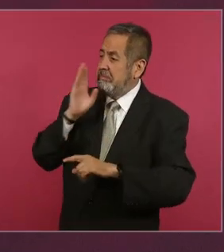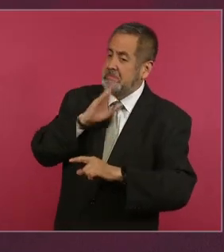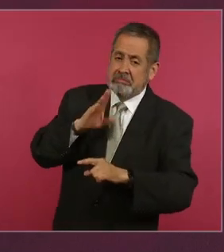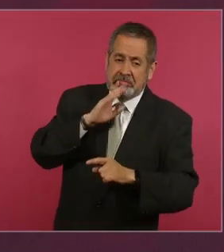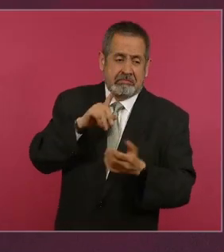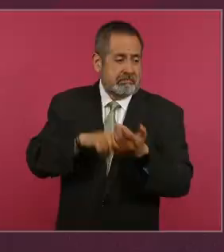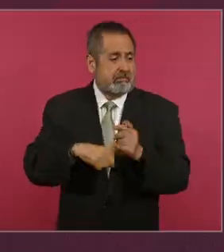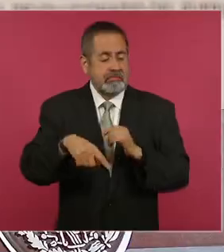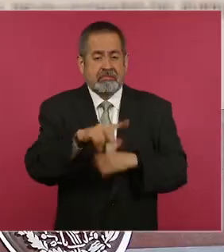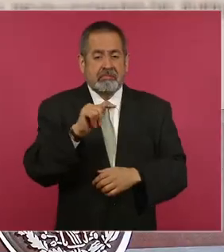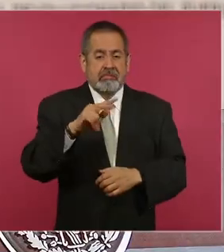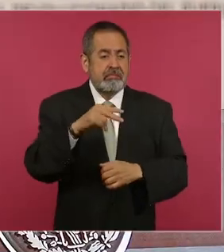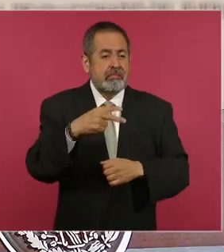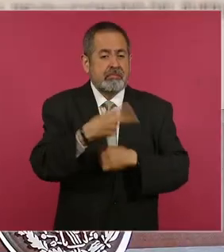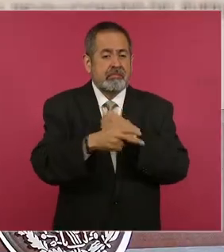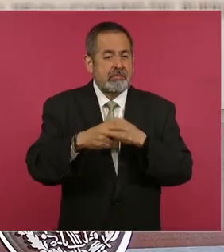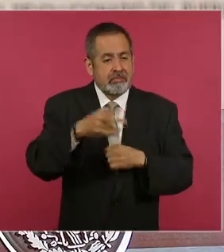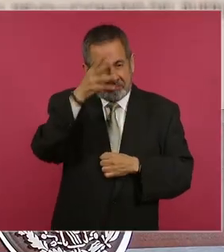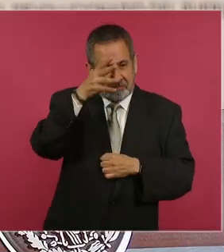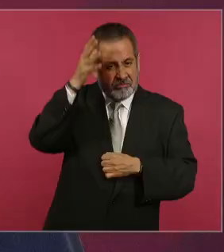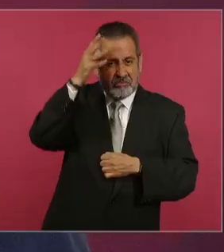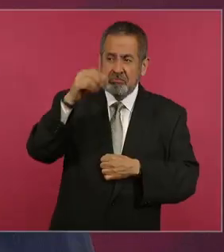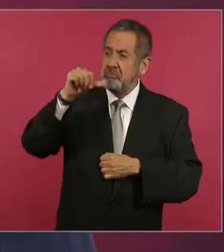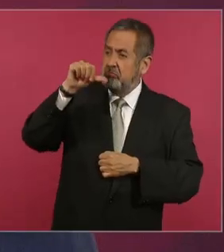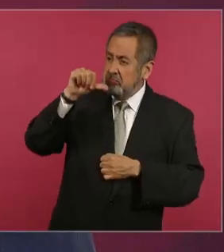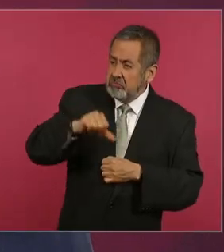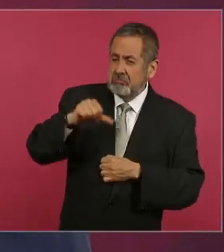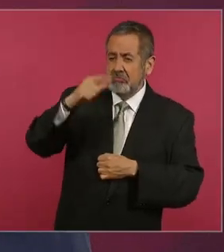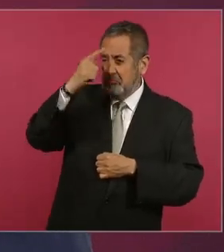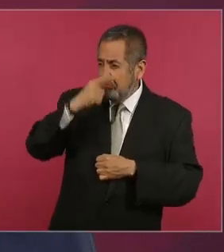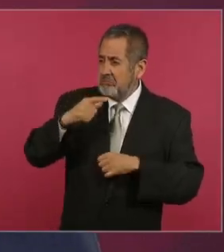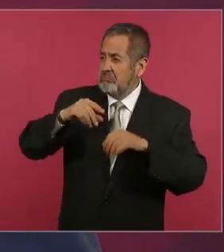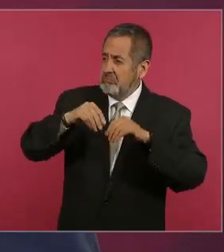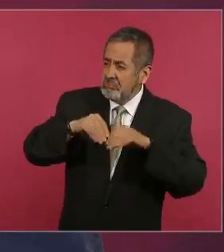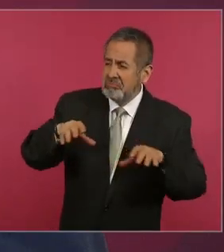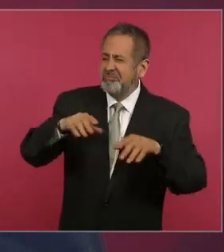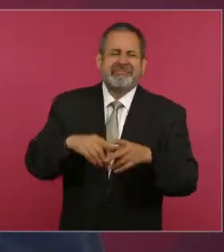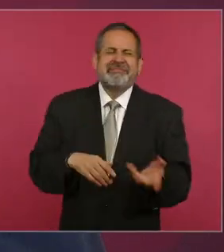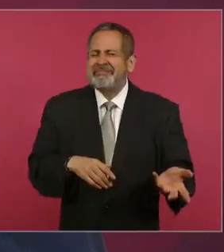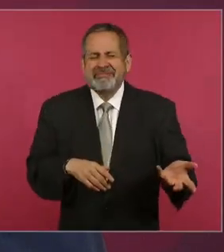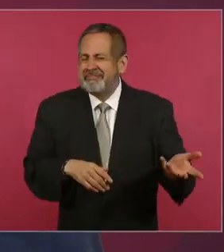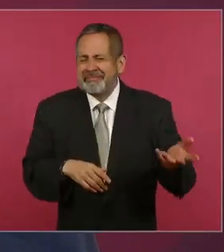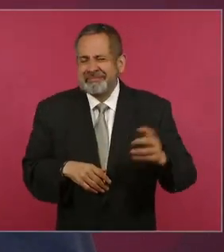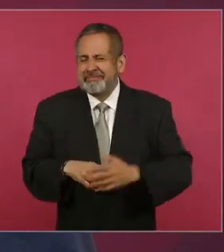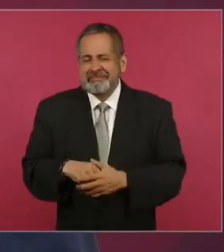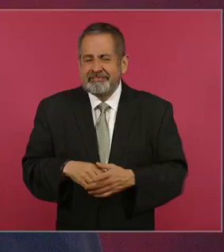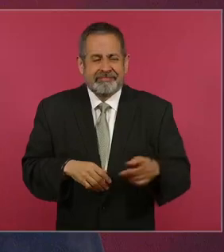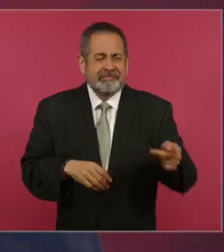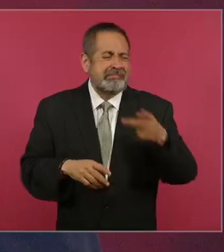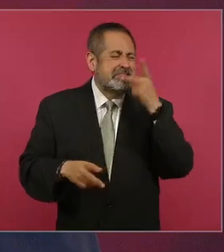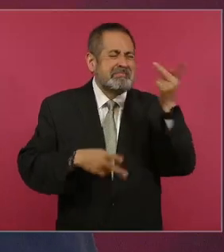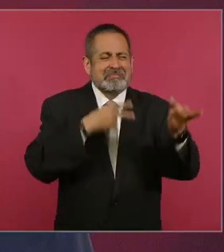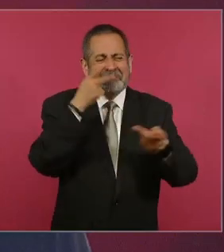Azteca esta noche en Hechos, o digan lo que quieran